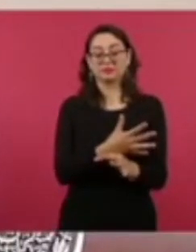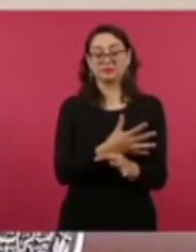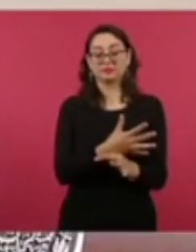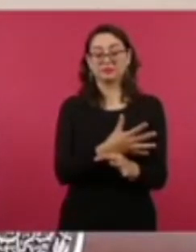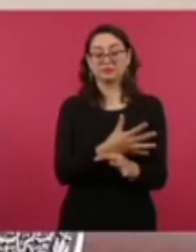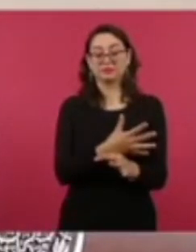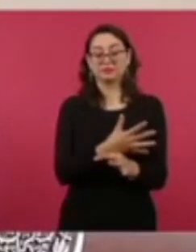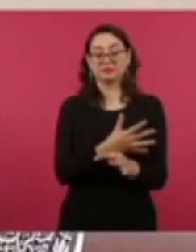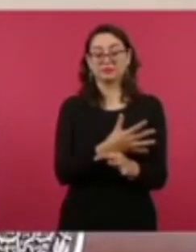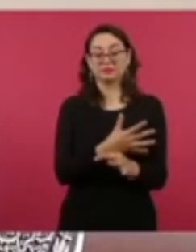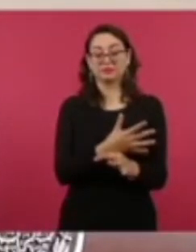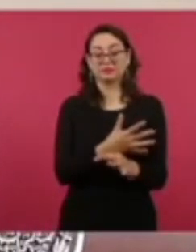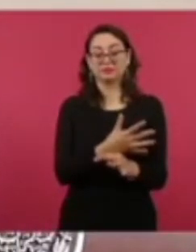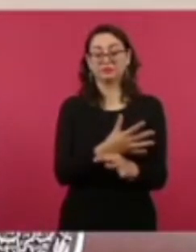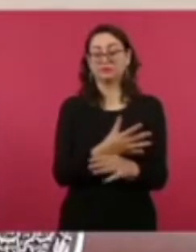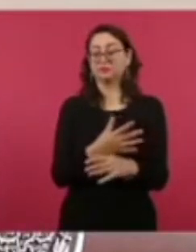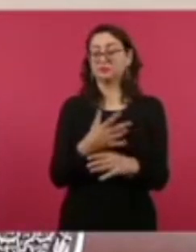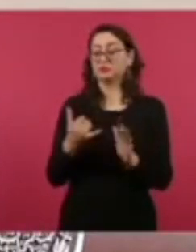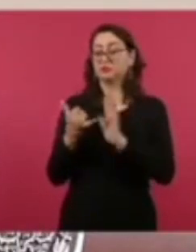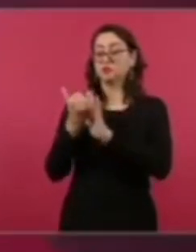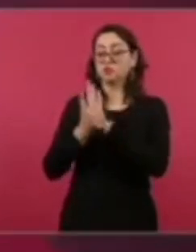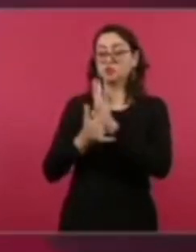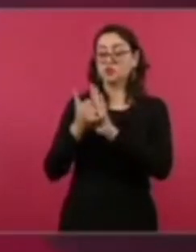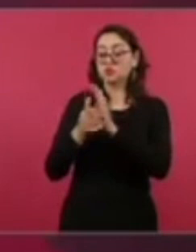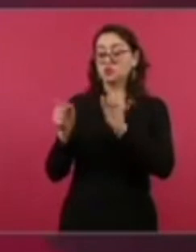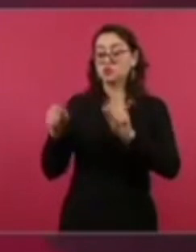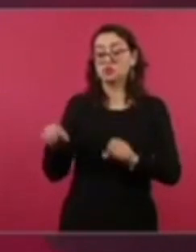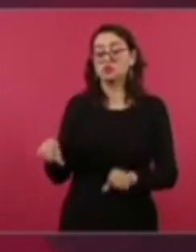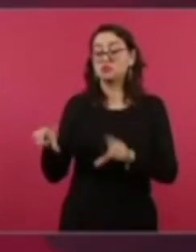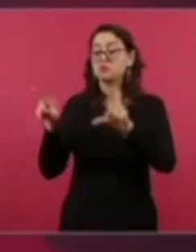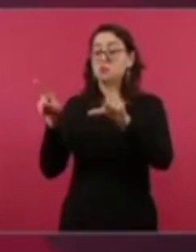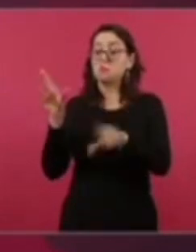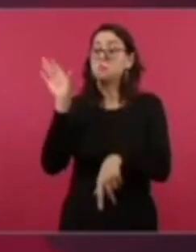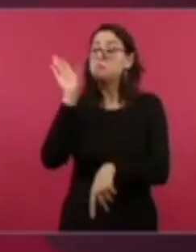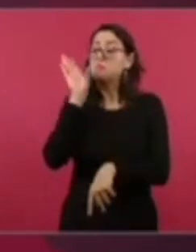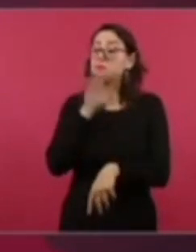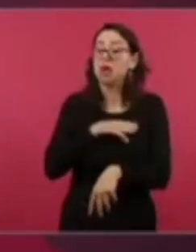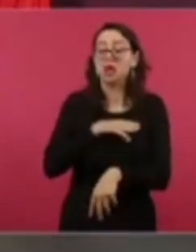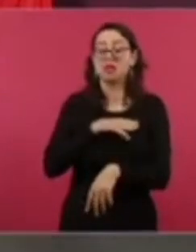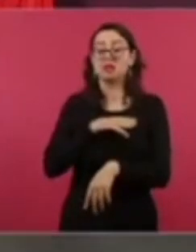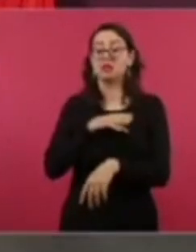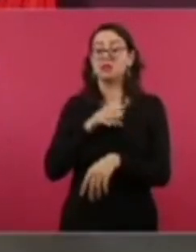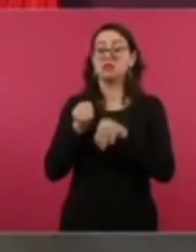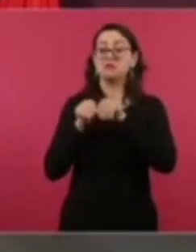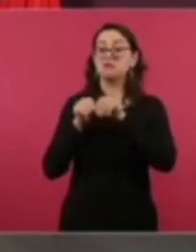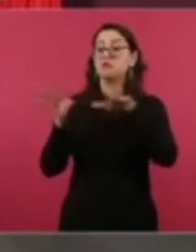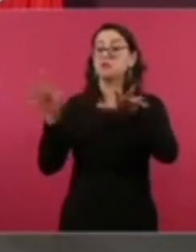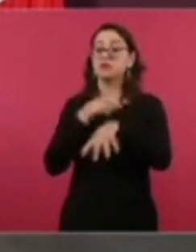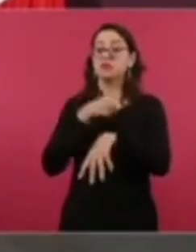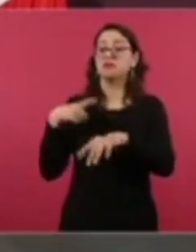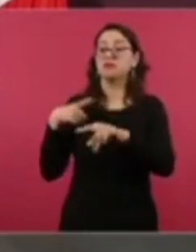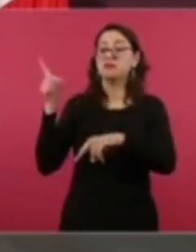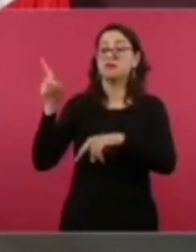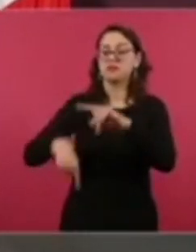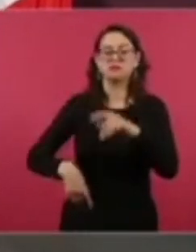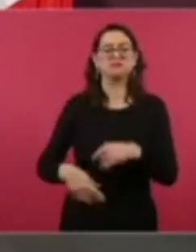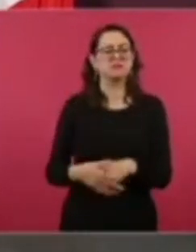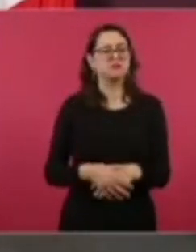esos mensajes. Entonces Jesús lo que hace es que los baja y ya.